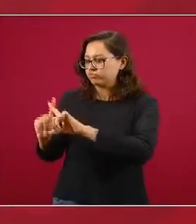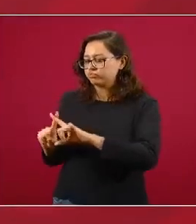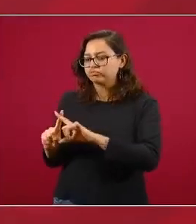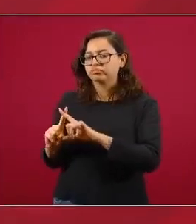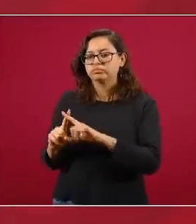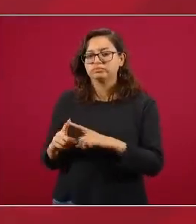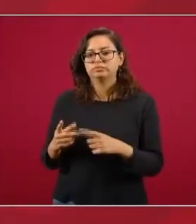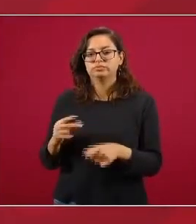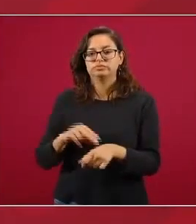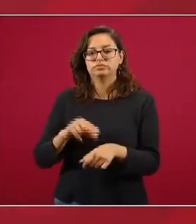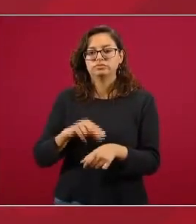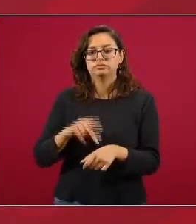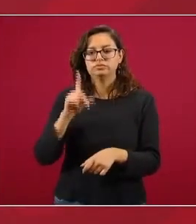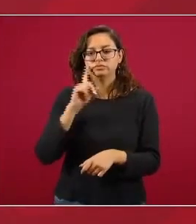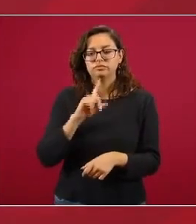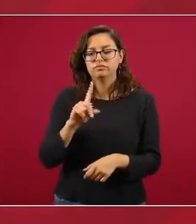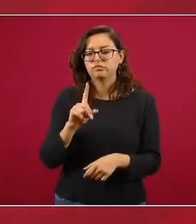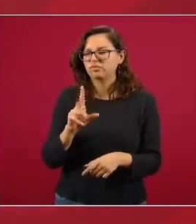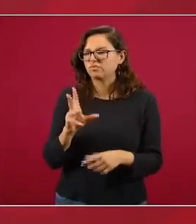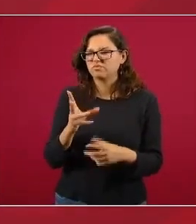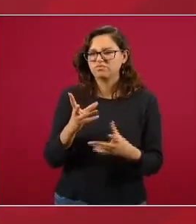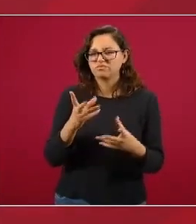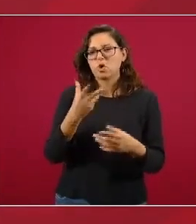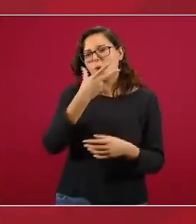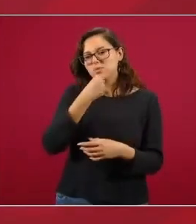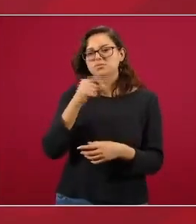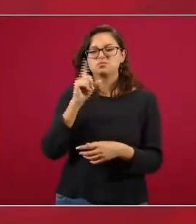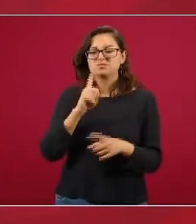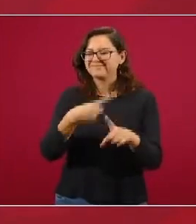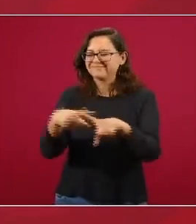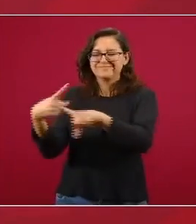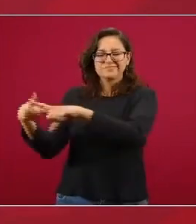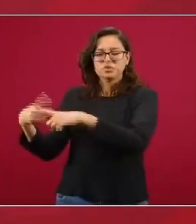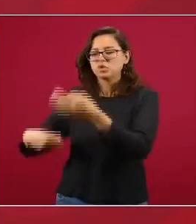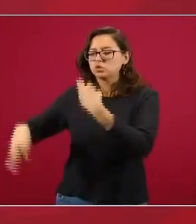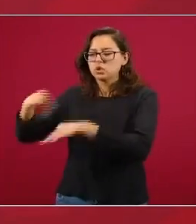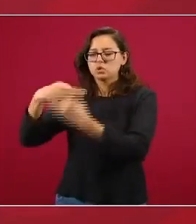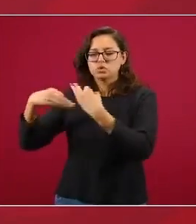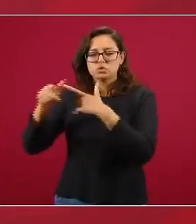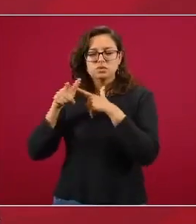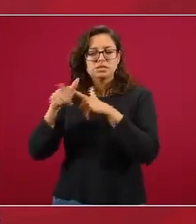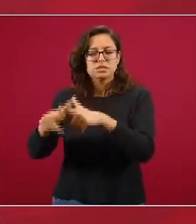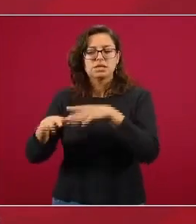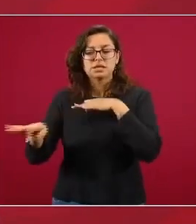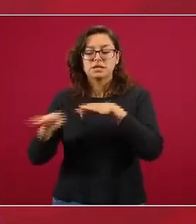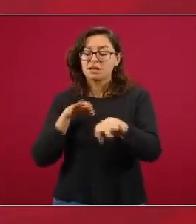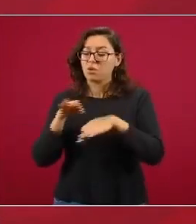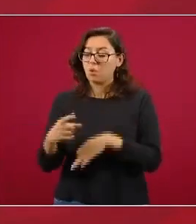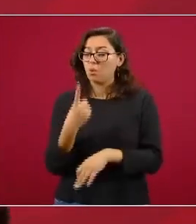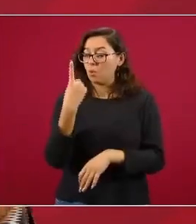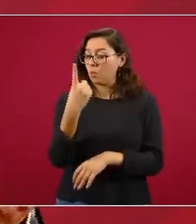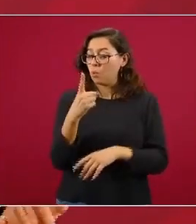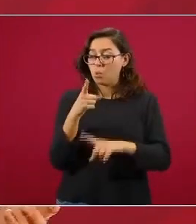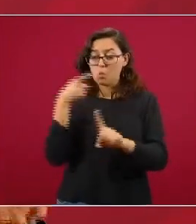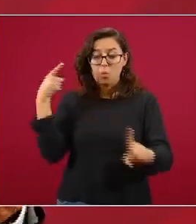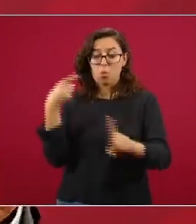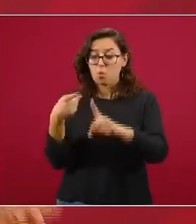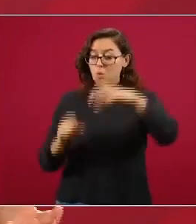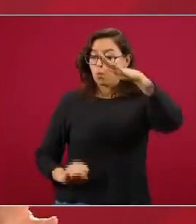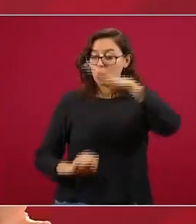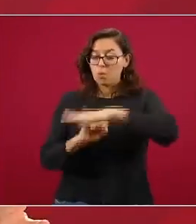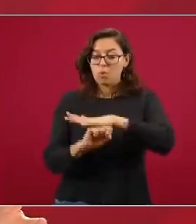Bores, la doctora Evalinda Barrón, etcétera. Y uno de los pilares de esta estrategia es precisamente el